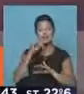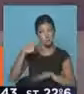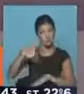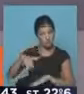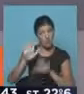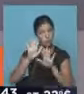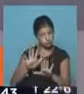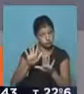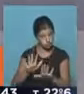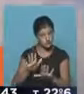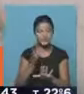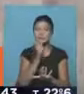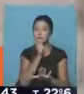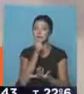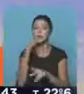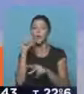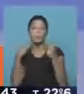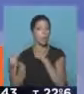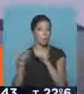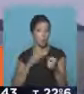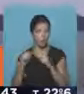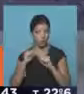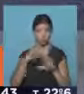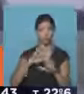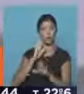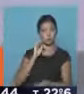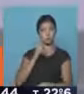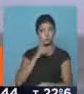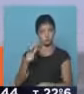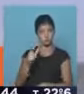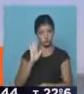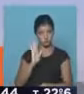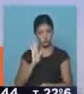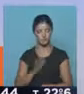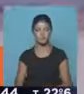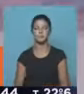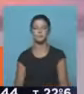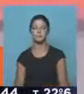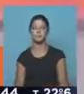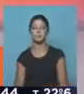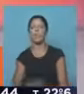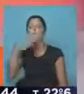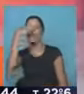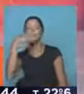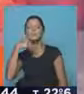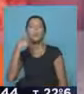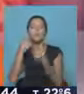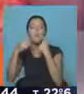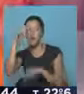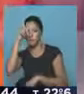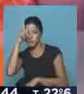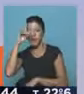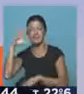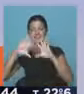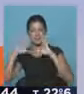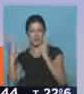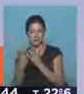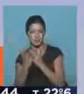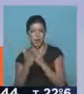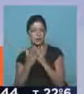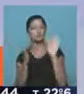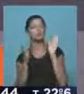sin piedad a una provocación. Los últimos intentos de controles internacionales del programa nuclear de Corea del